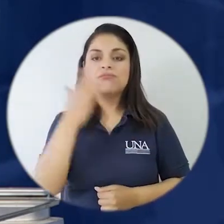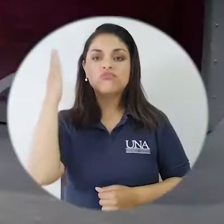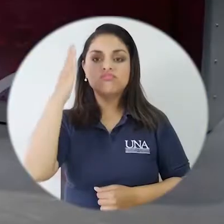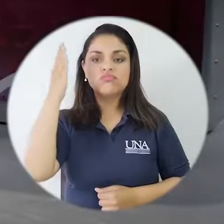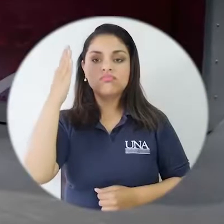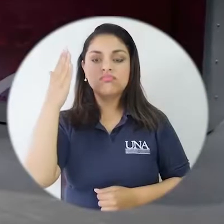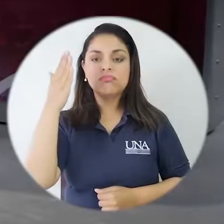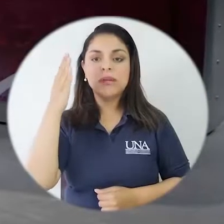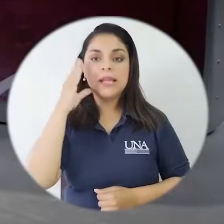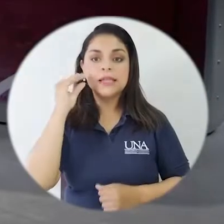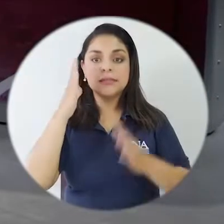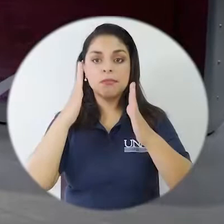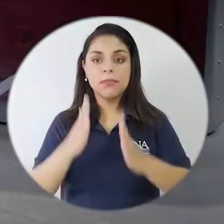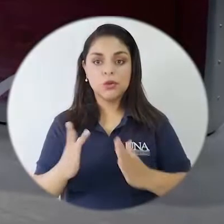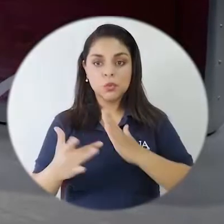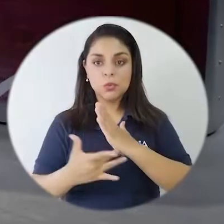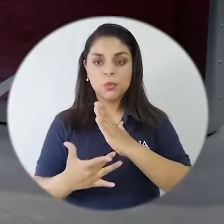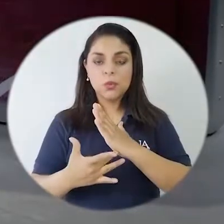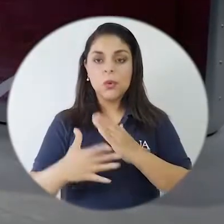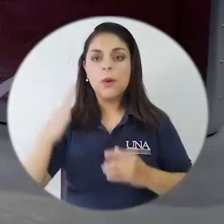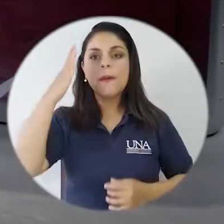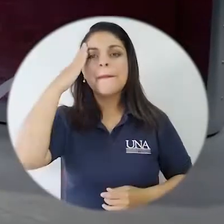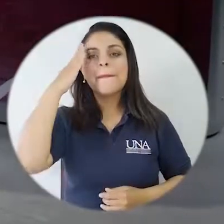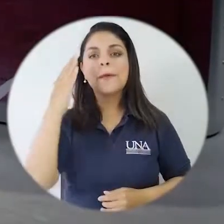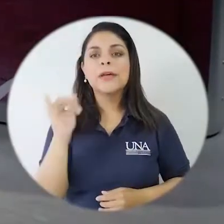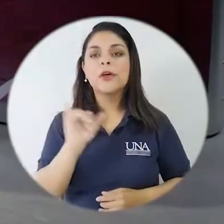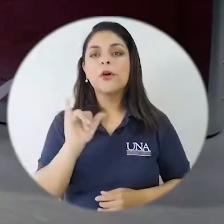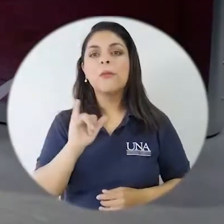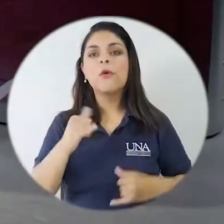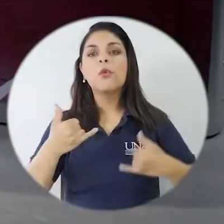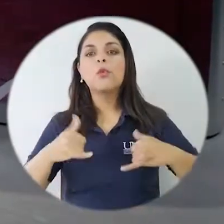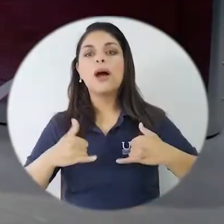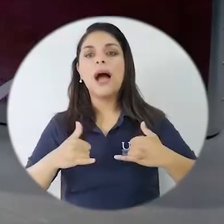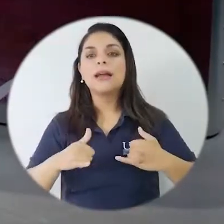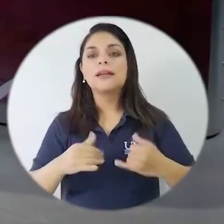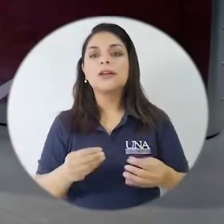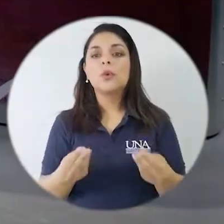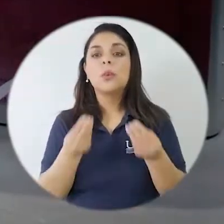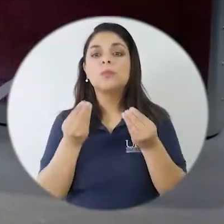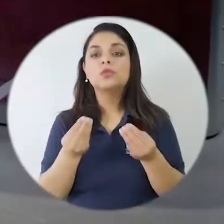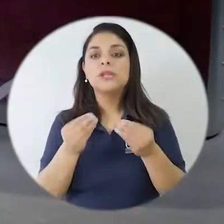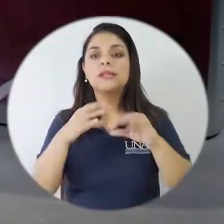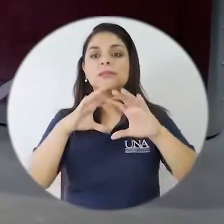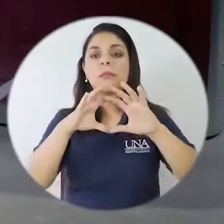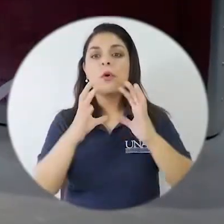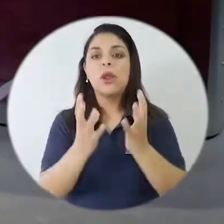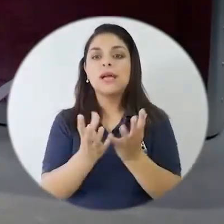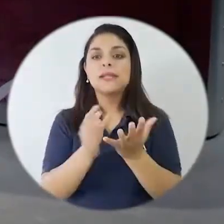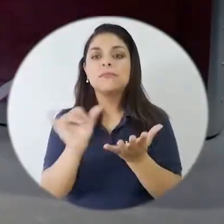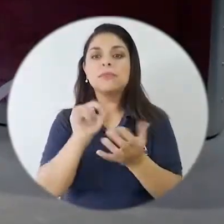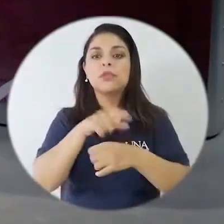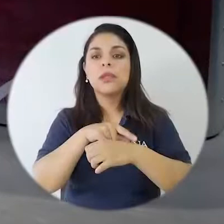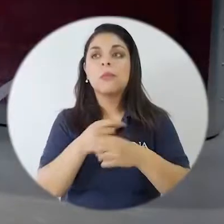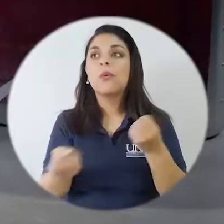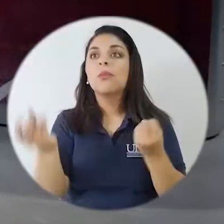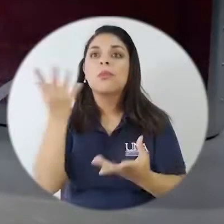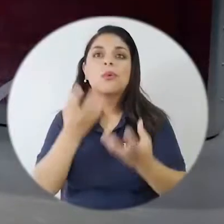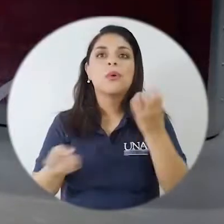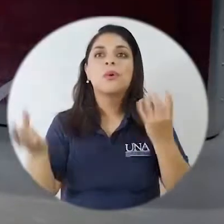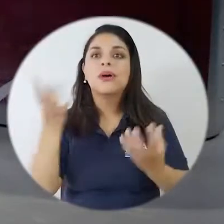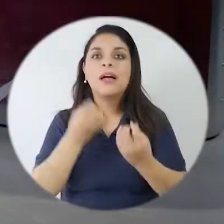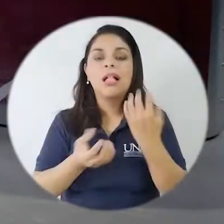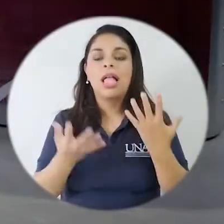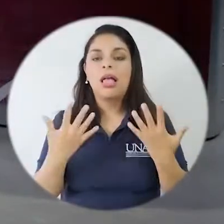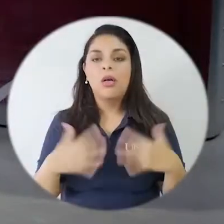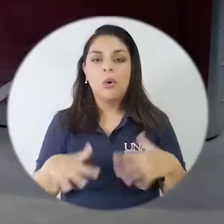del tecnológico, ¿verdad? Porque es como jugar con muchas bolas al mismo tiempo, mantenerlas en el aire, lo